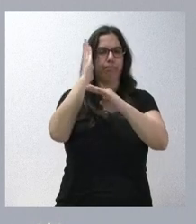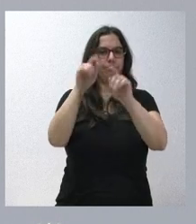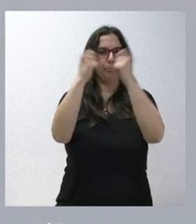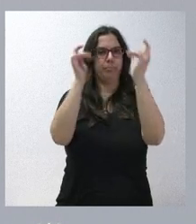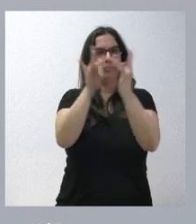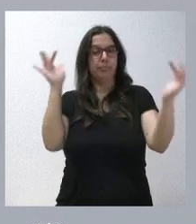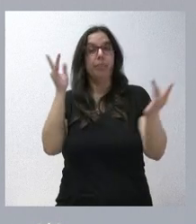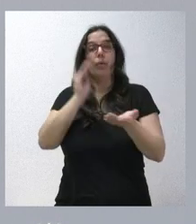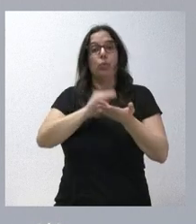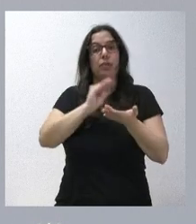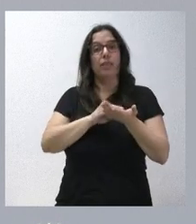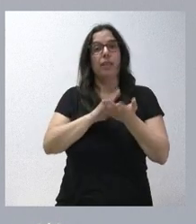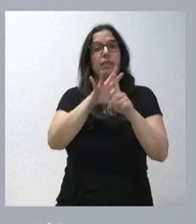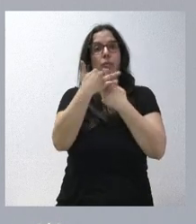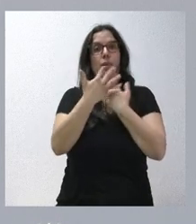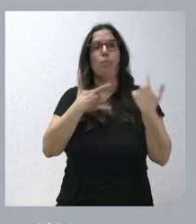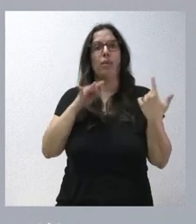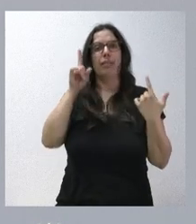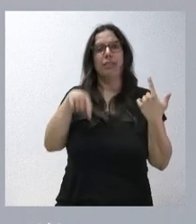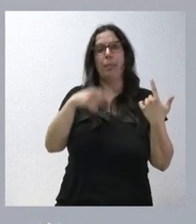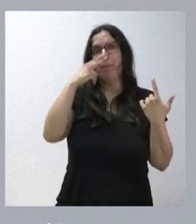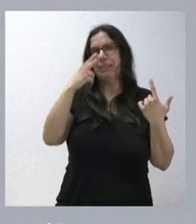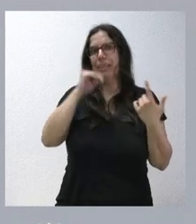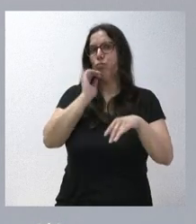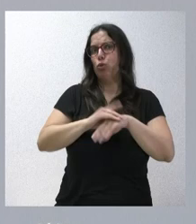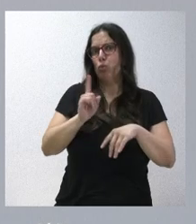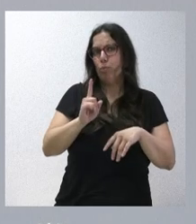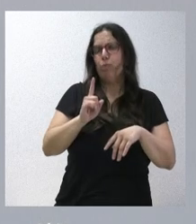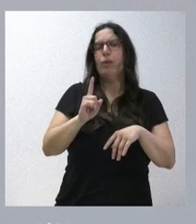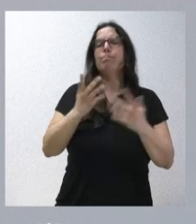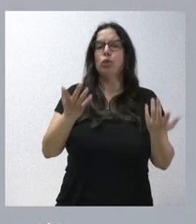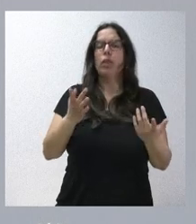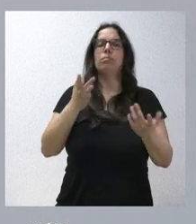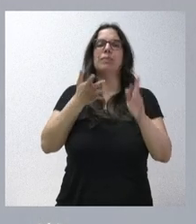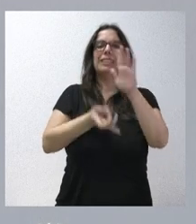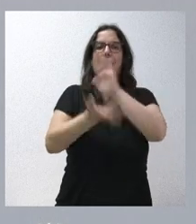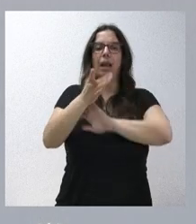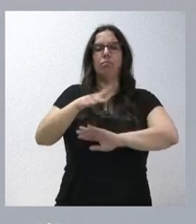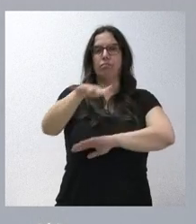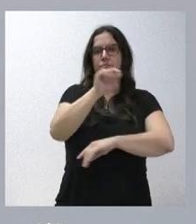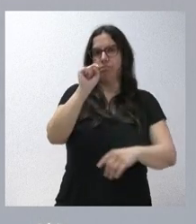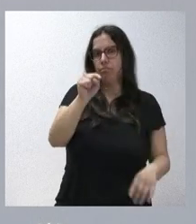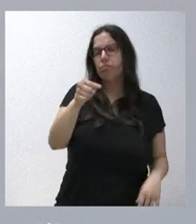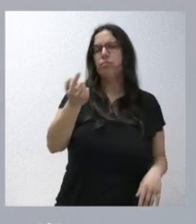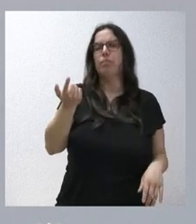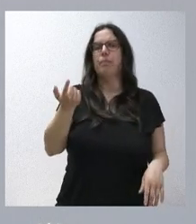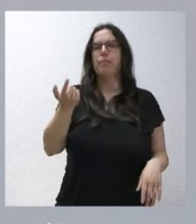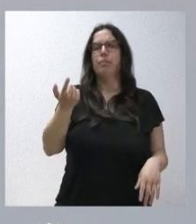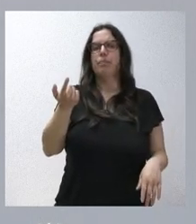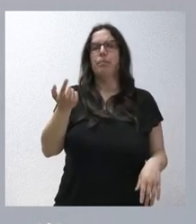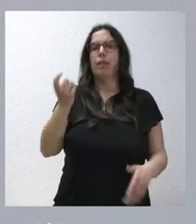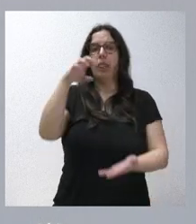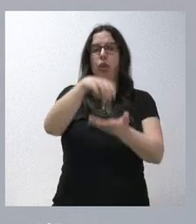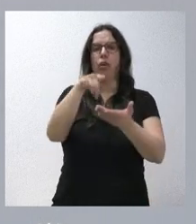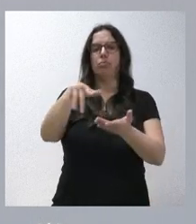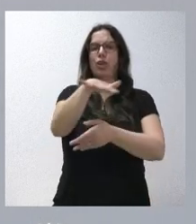veces se dan situaciones en las que puede verse comprometido también el régimen de visitas Y se configura de esta forma este espacio como una